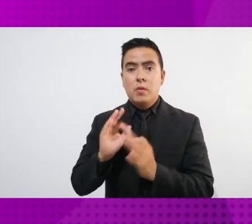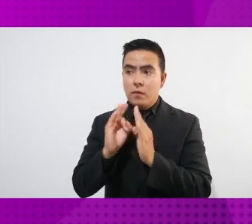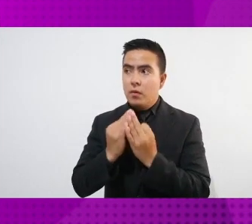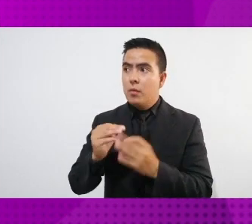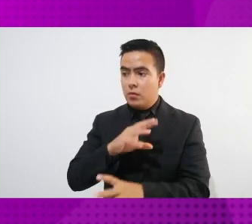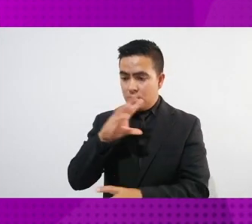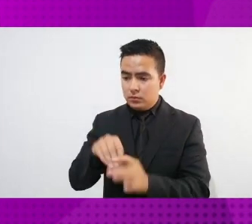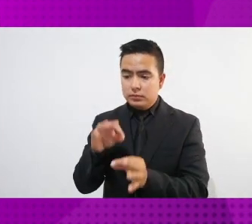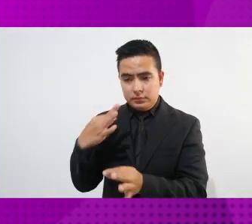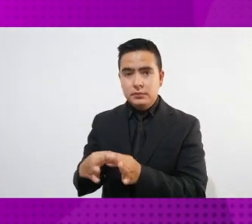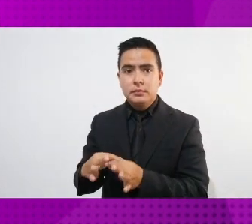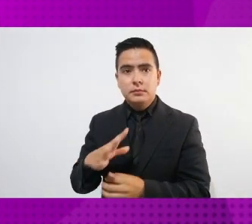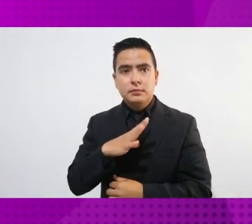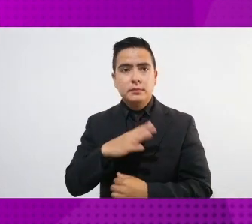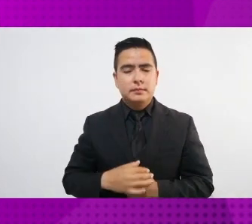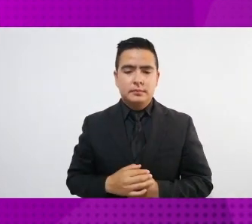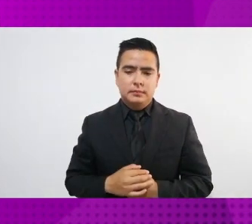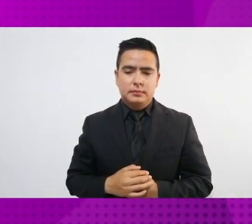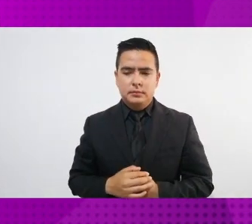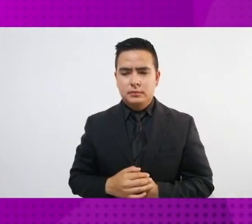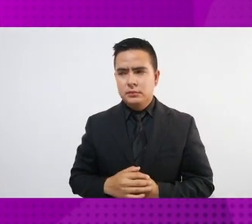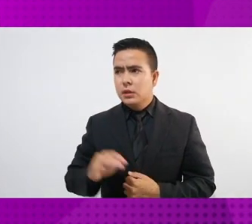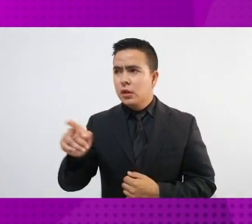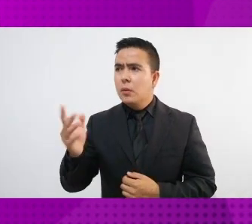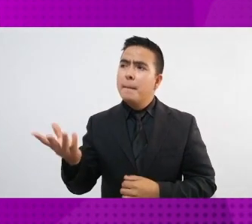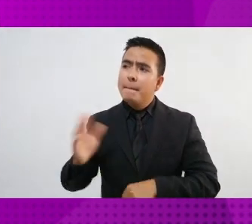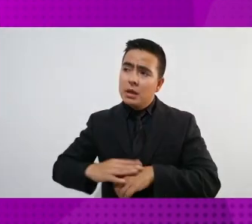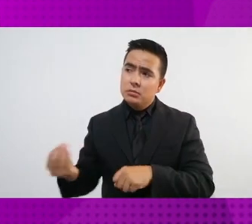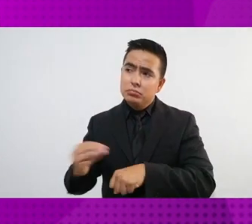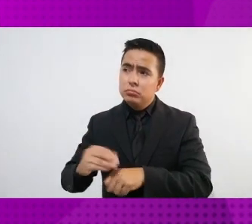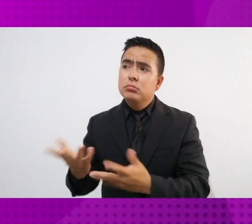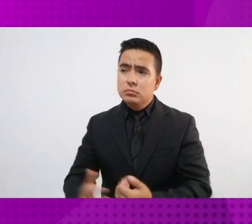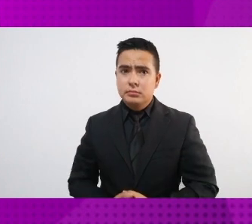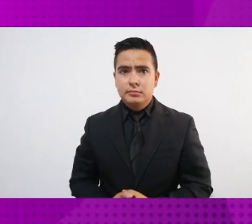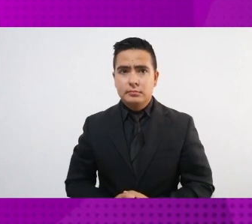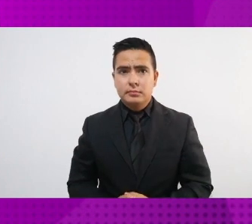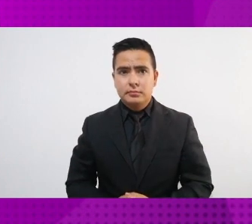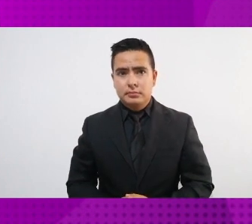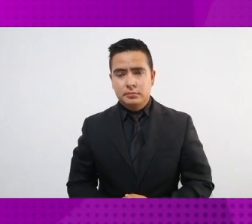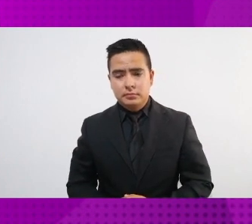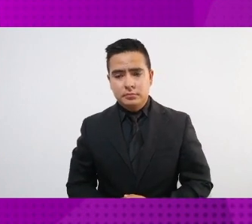medidas para el día de las urnas, el día en las urnas, perdón. ¿Algo más que quiera agregar, doctor?